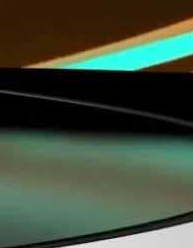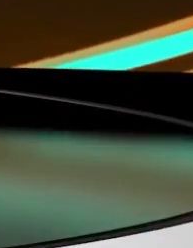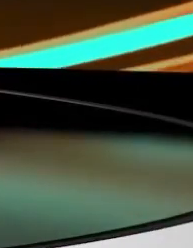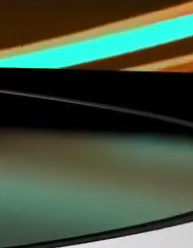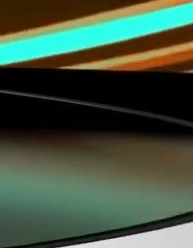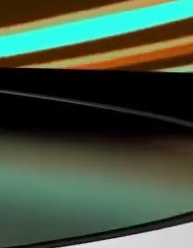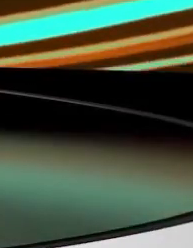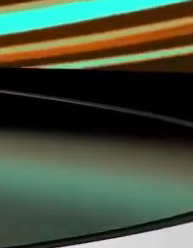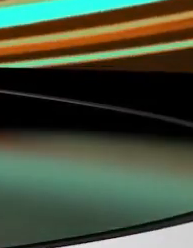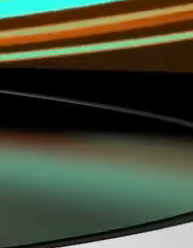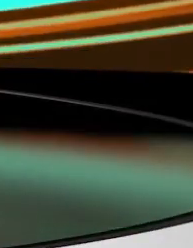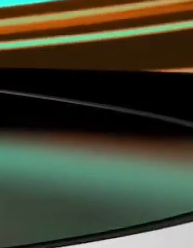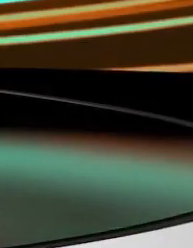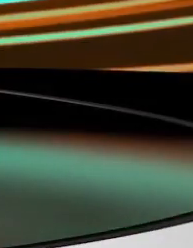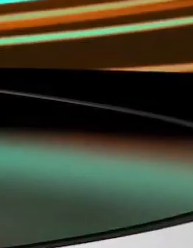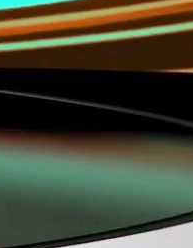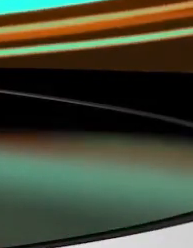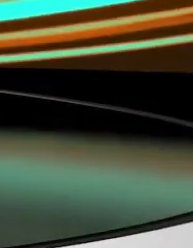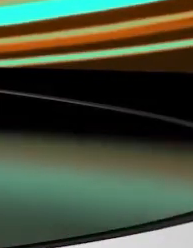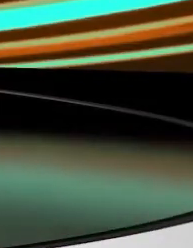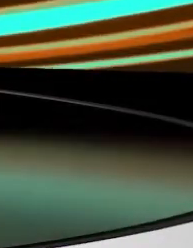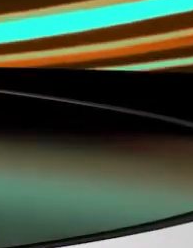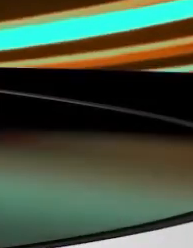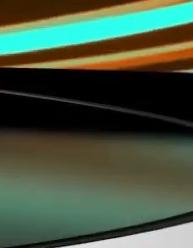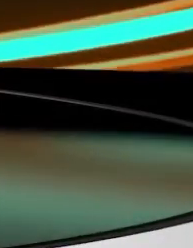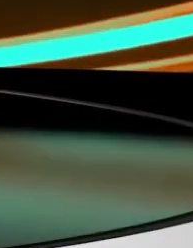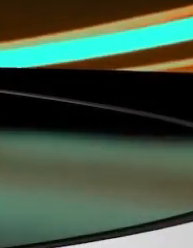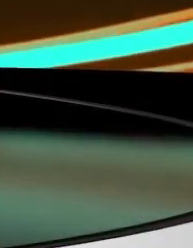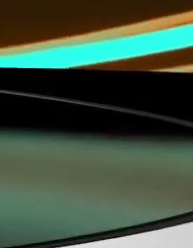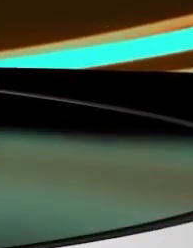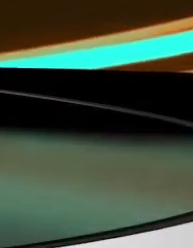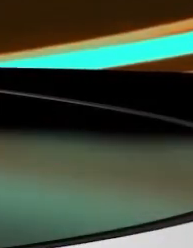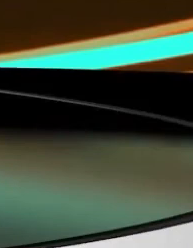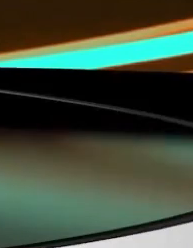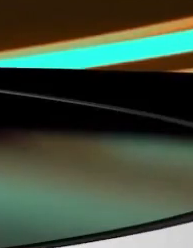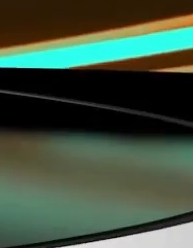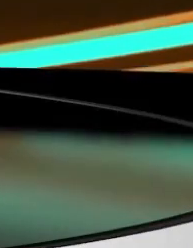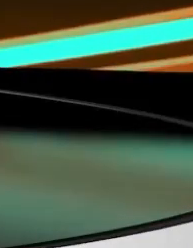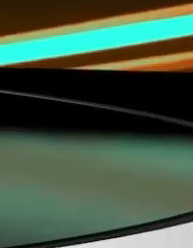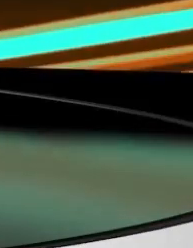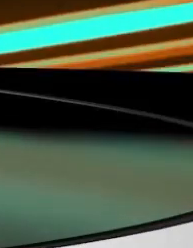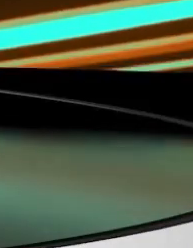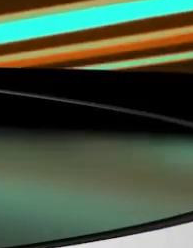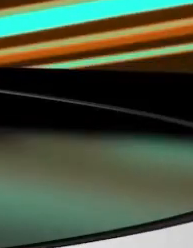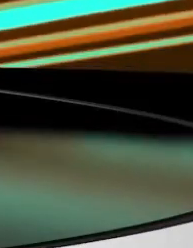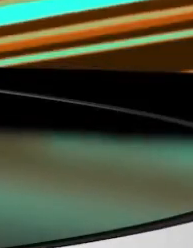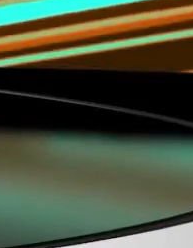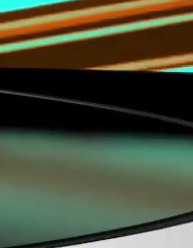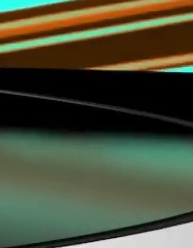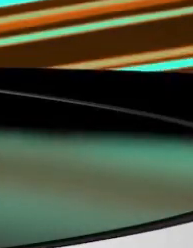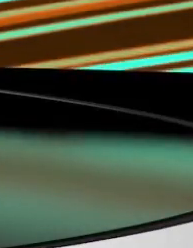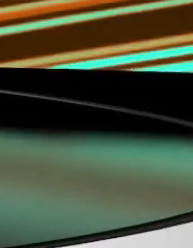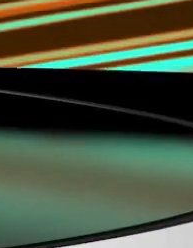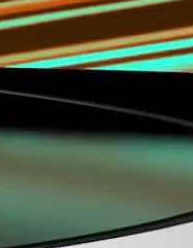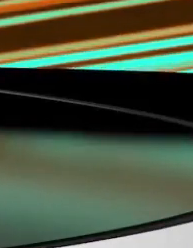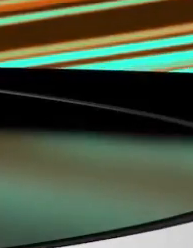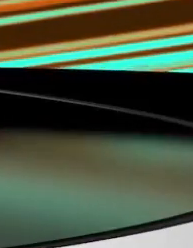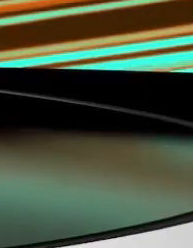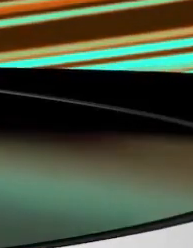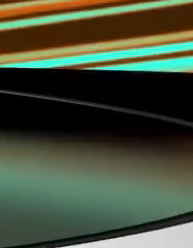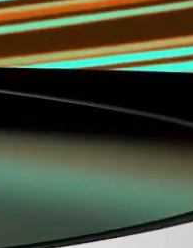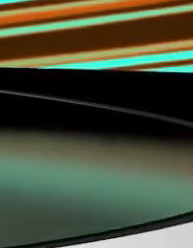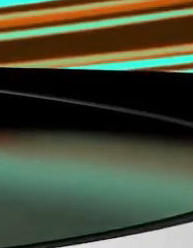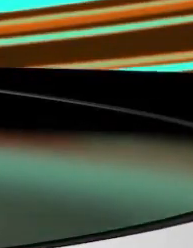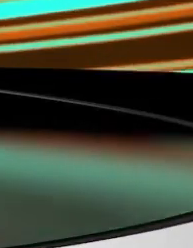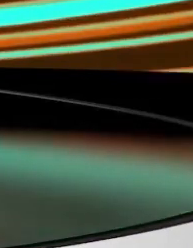este caso. Octavio, perdón. No, ahí yo creo que puede responder Alberto, de Aguas Nuevas. Bien. Sí, nosotros